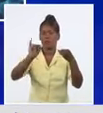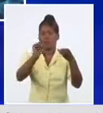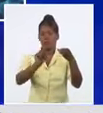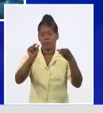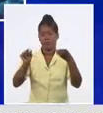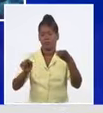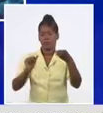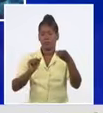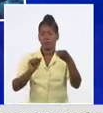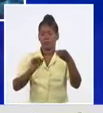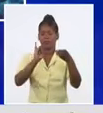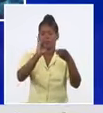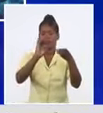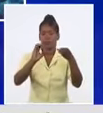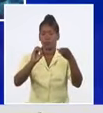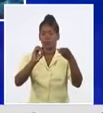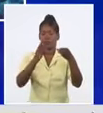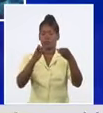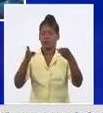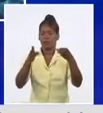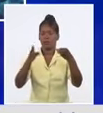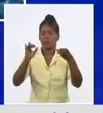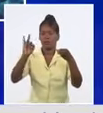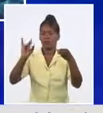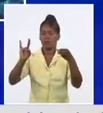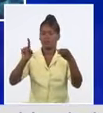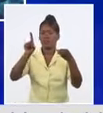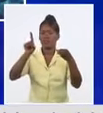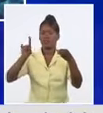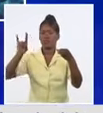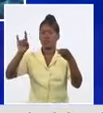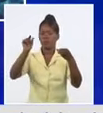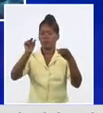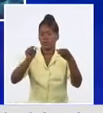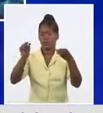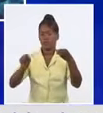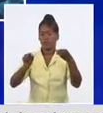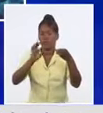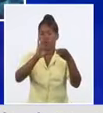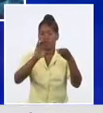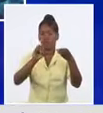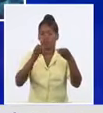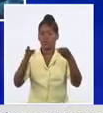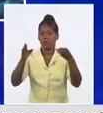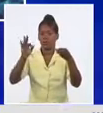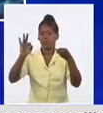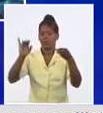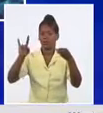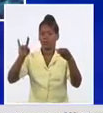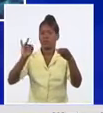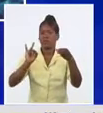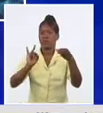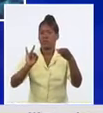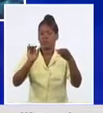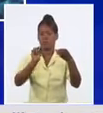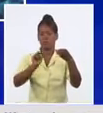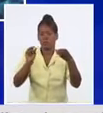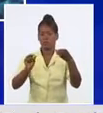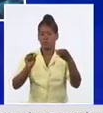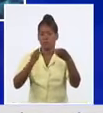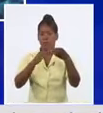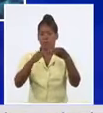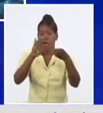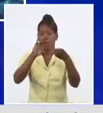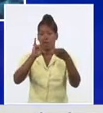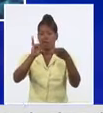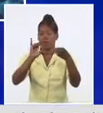entre 70 y 79, 19, 80, 89, 7 y de 90 años y más, fallecen